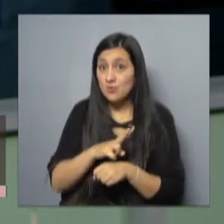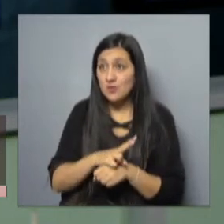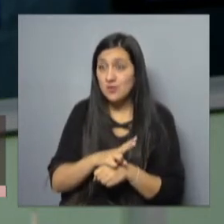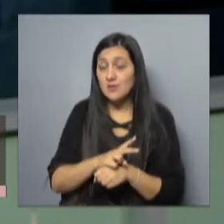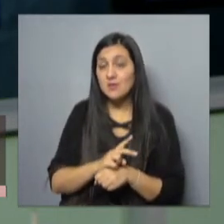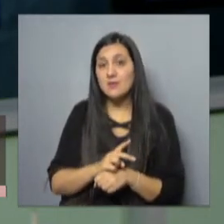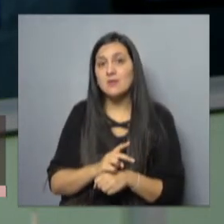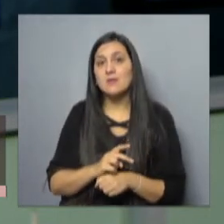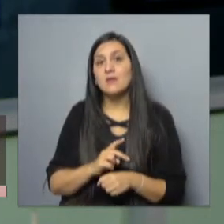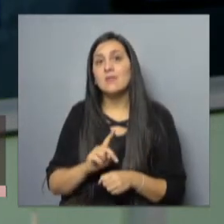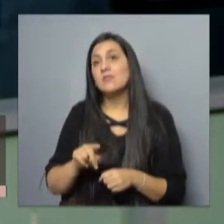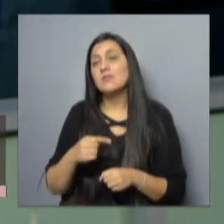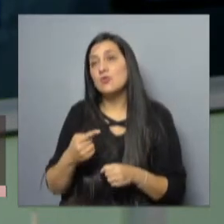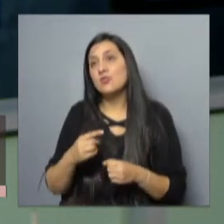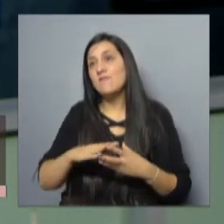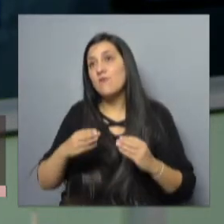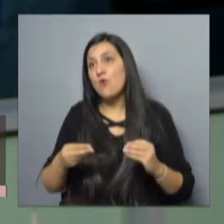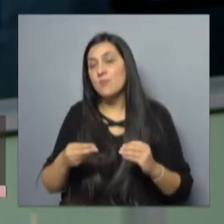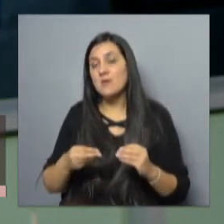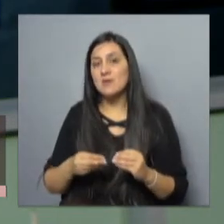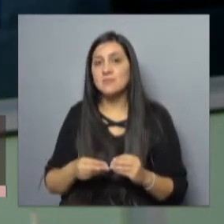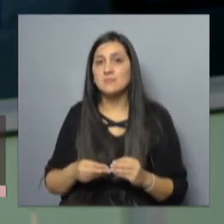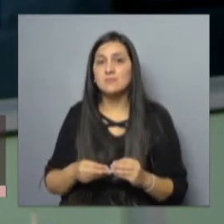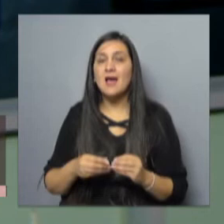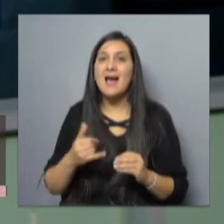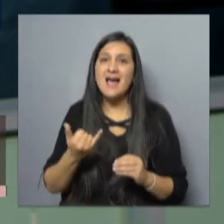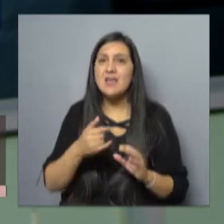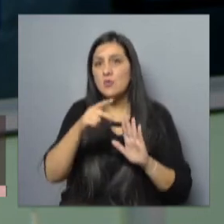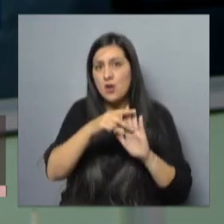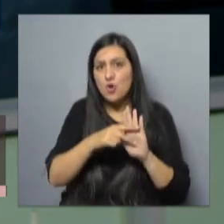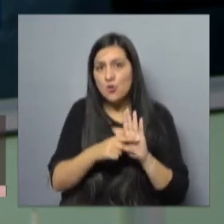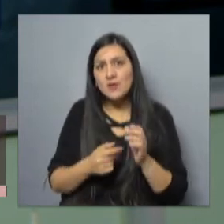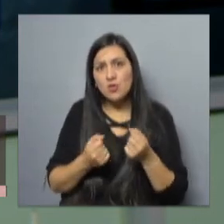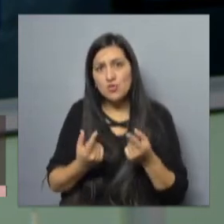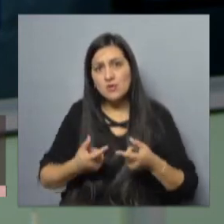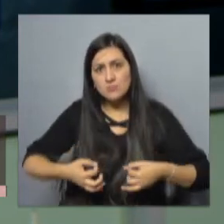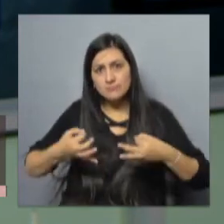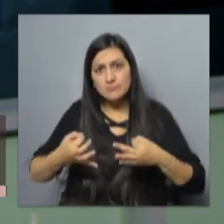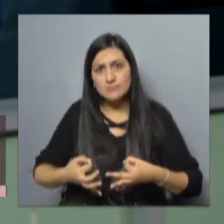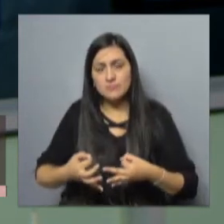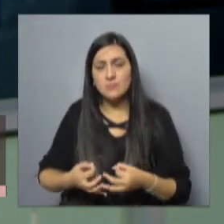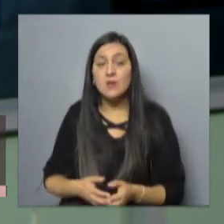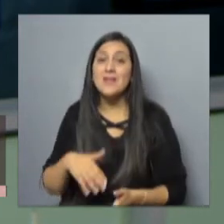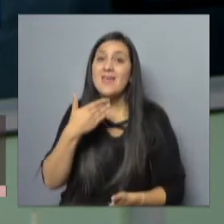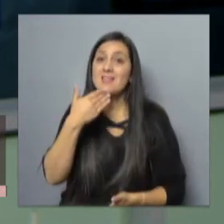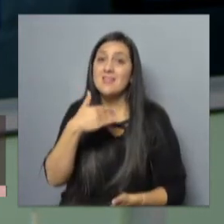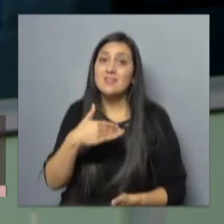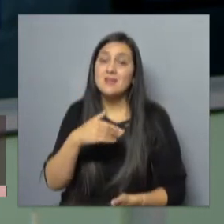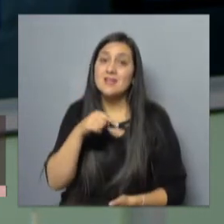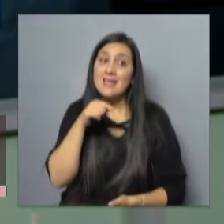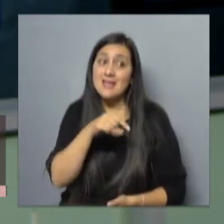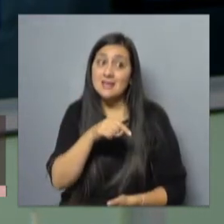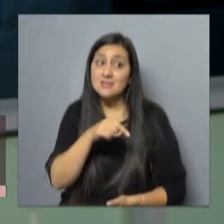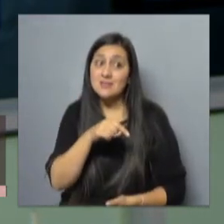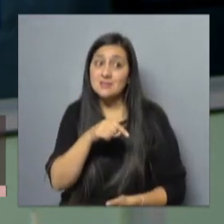otro plexo como se dice de otra de otro conjunto de normas garantistas que hacen a entender que ese